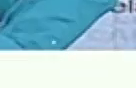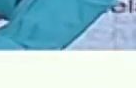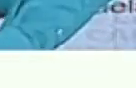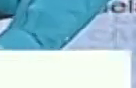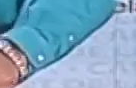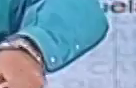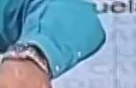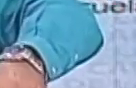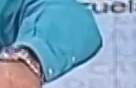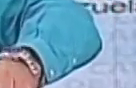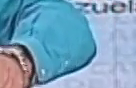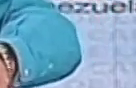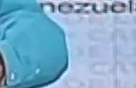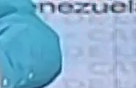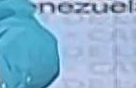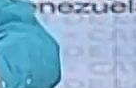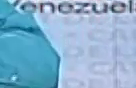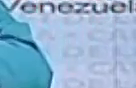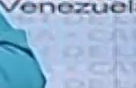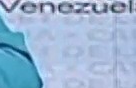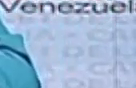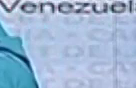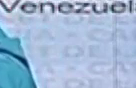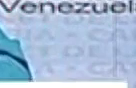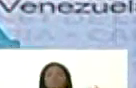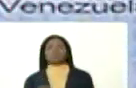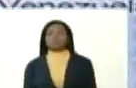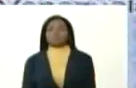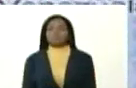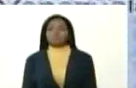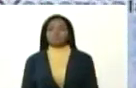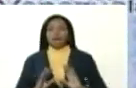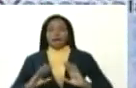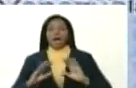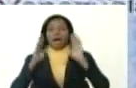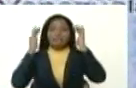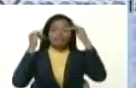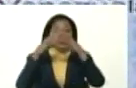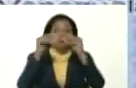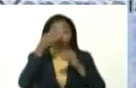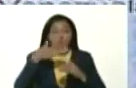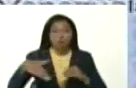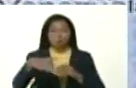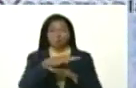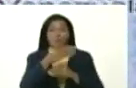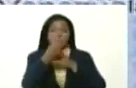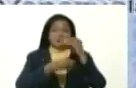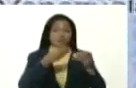Avanzando y venciendo, uniendo a toda Venezuela y atendiendo a nuestro pueblo, y creando conciencia,